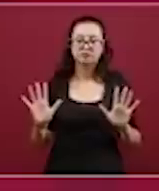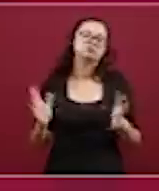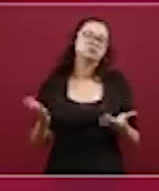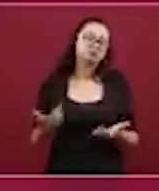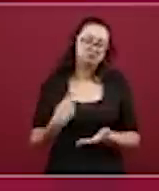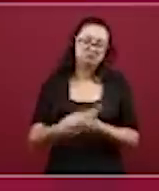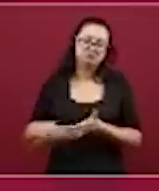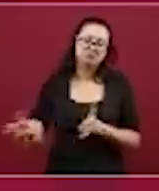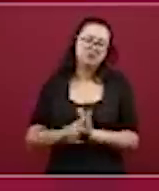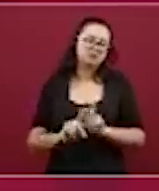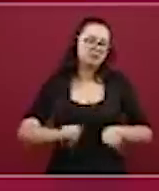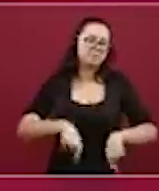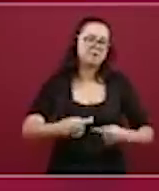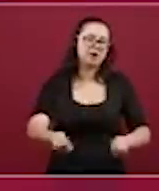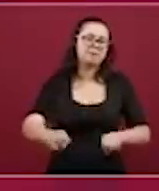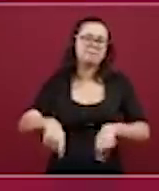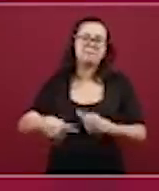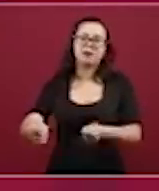basificarlos,